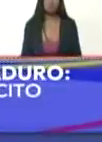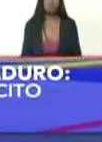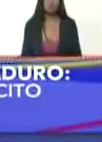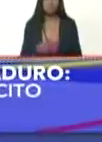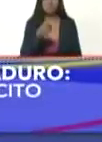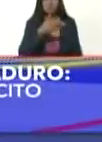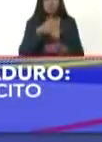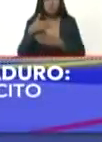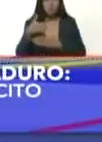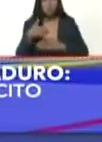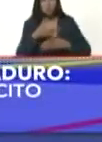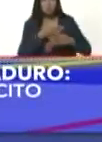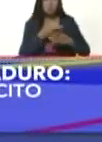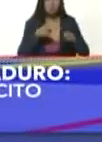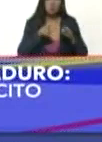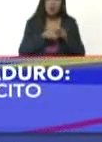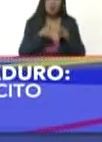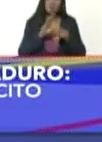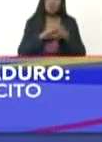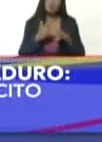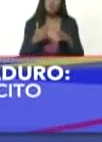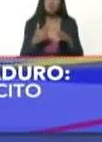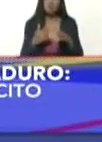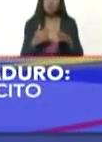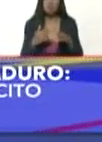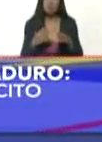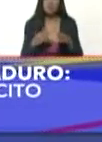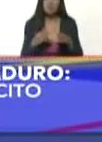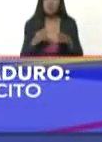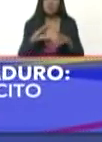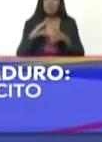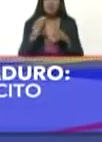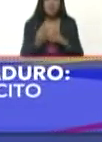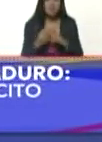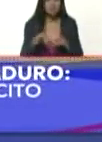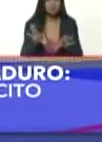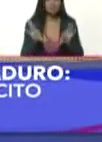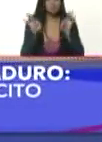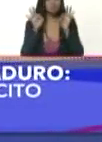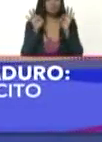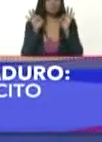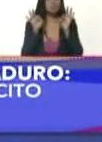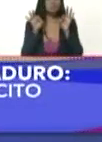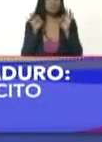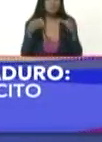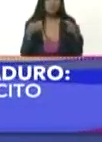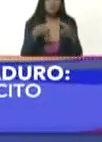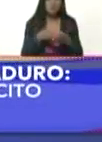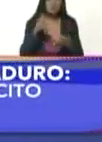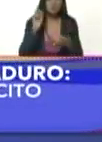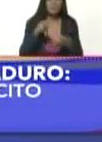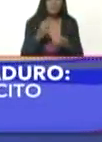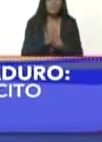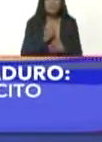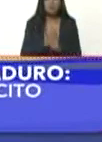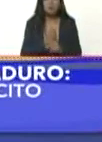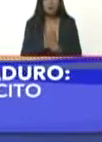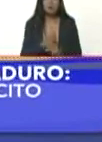conversación, en esta clase magistral, en esta reunión de